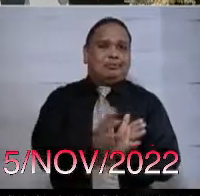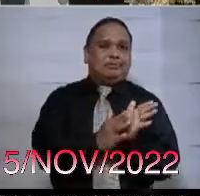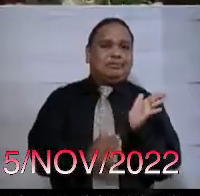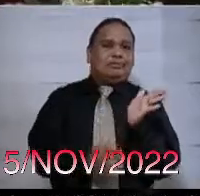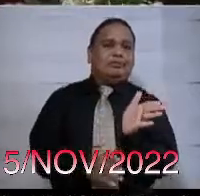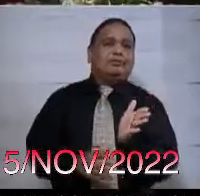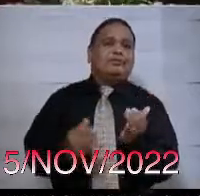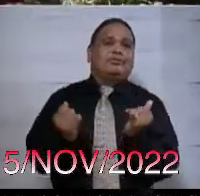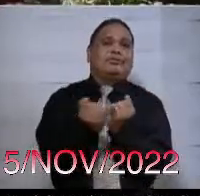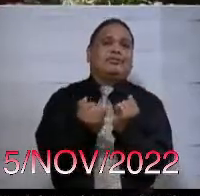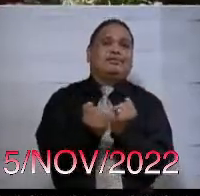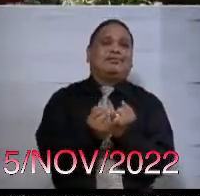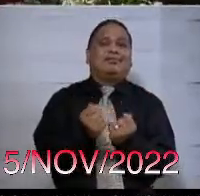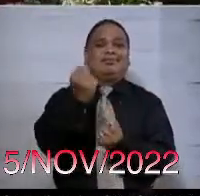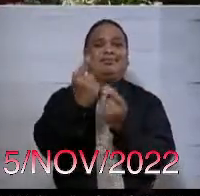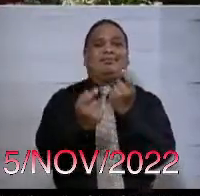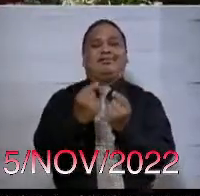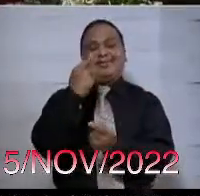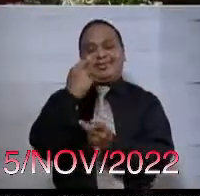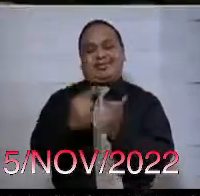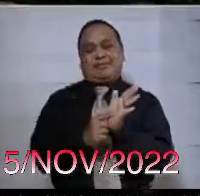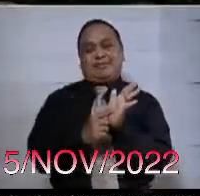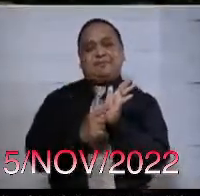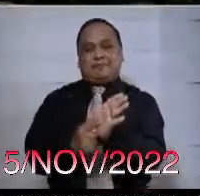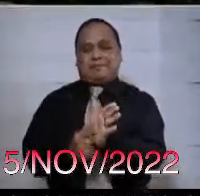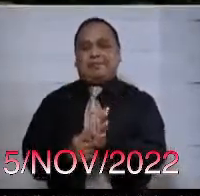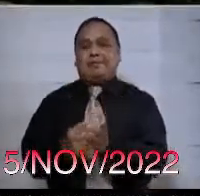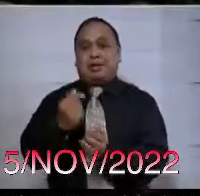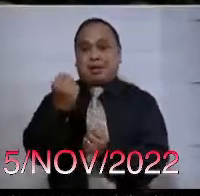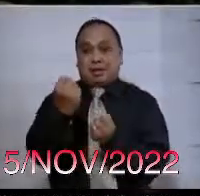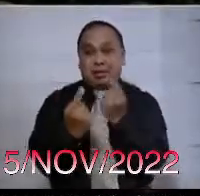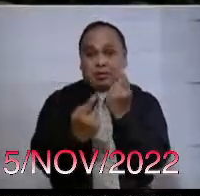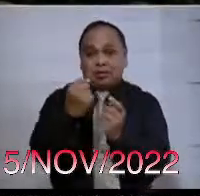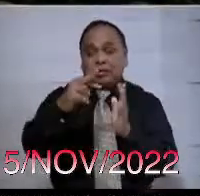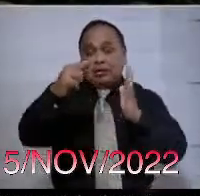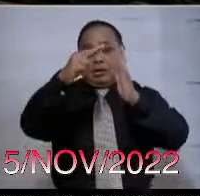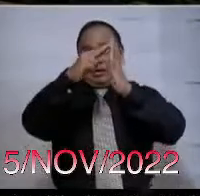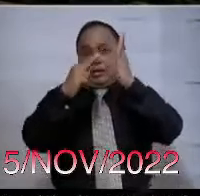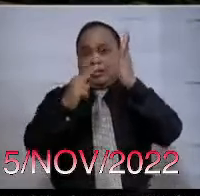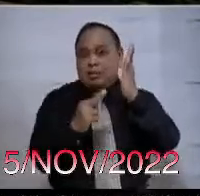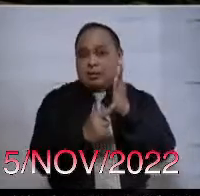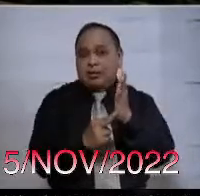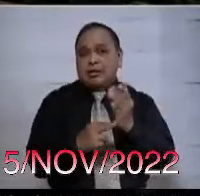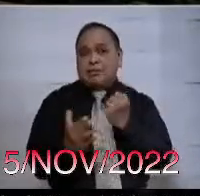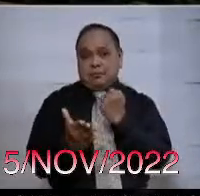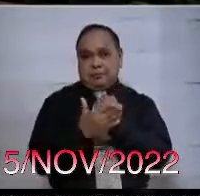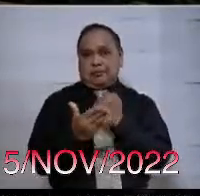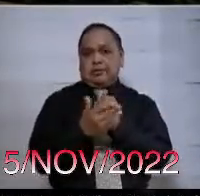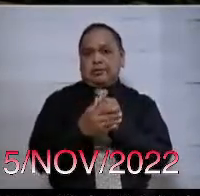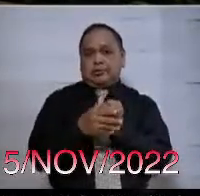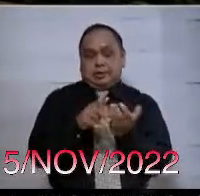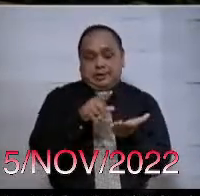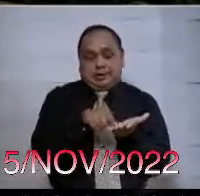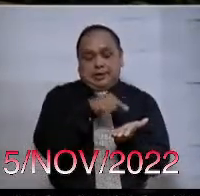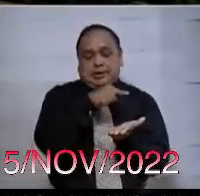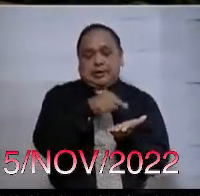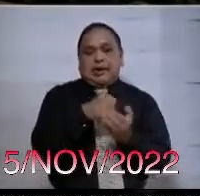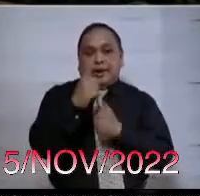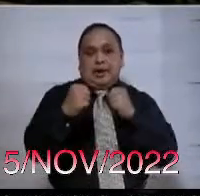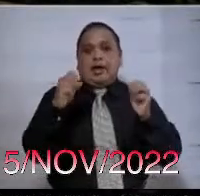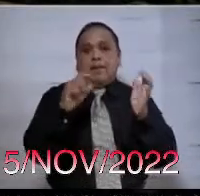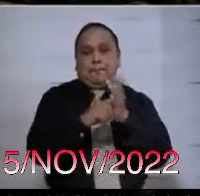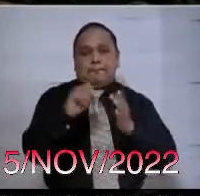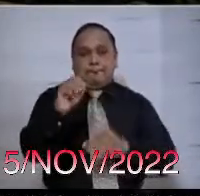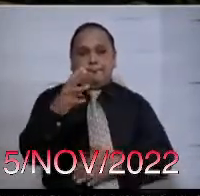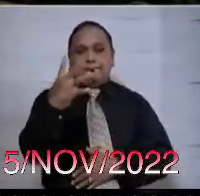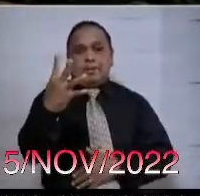que, albur. De que han estado criticando que la reforma se está tratando de dar muy cerca de las elecciones de 2024, y aquí estábamos